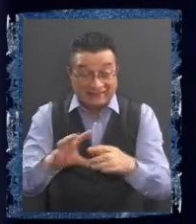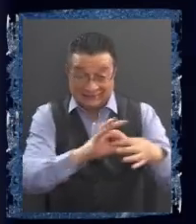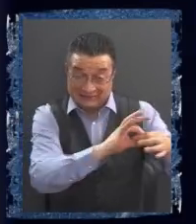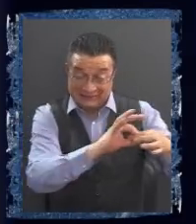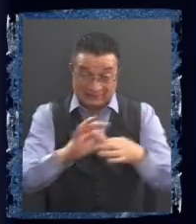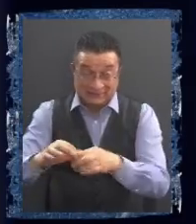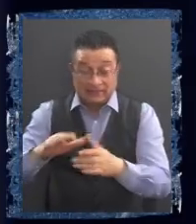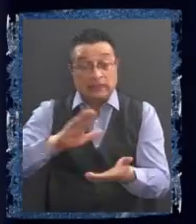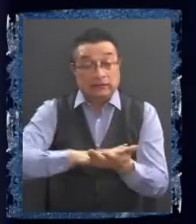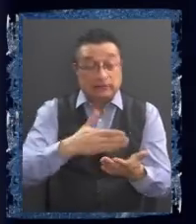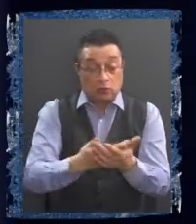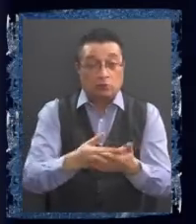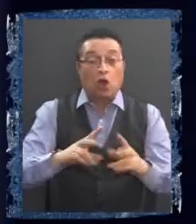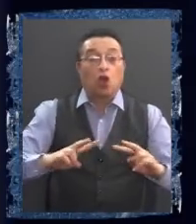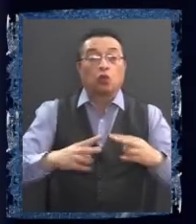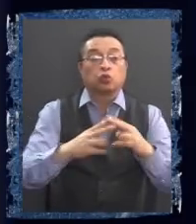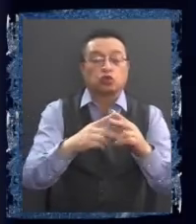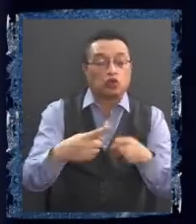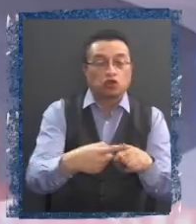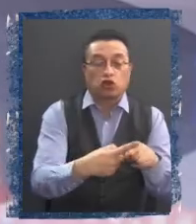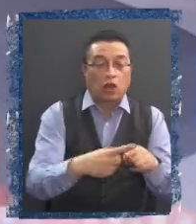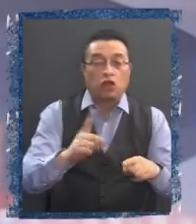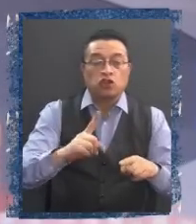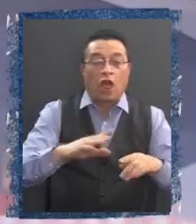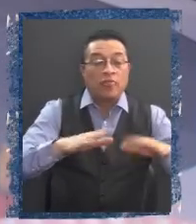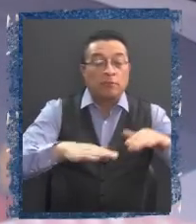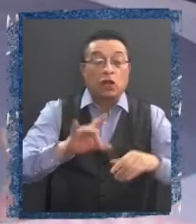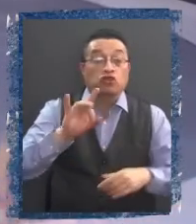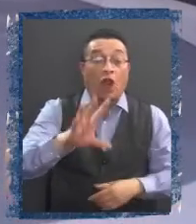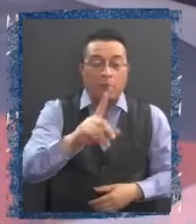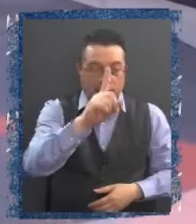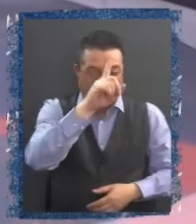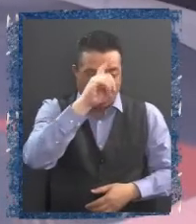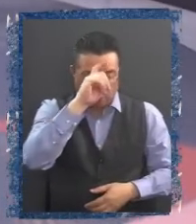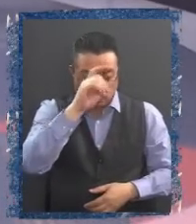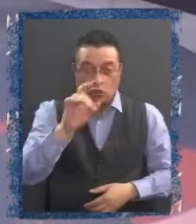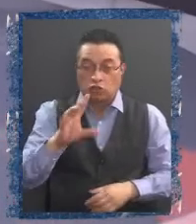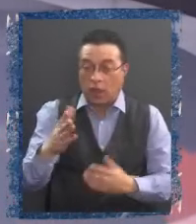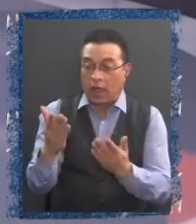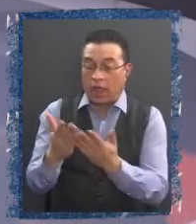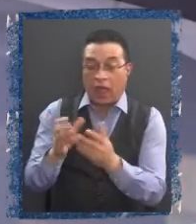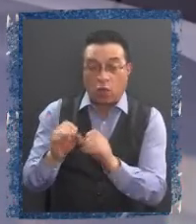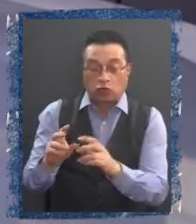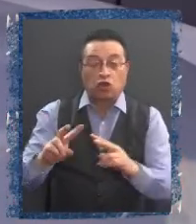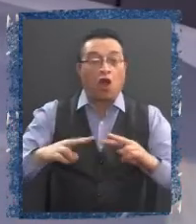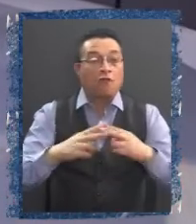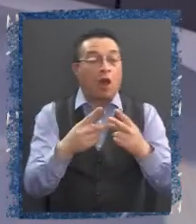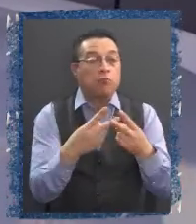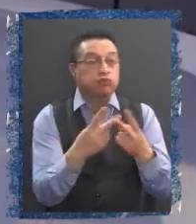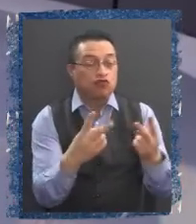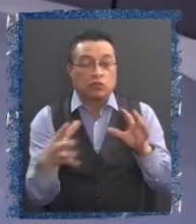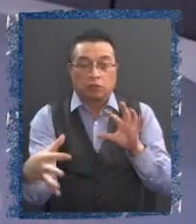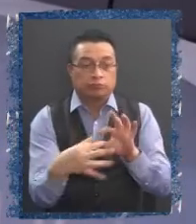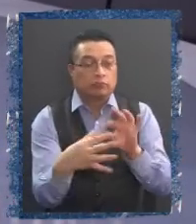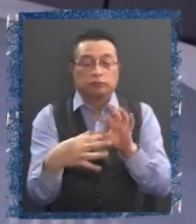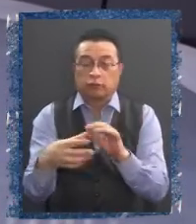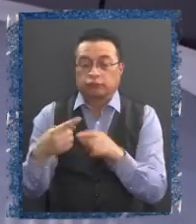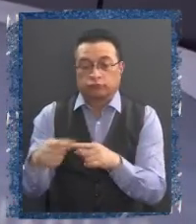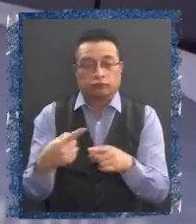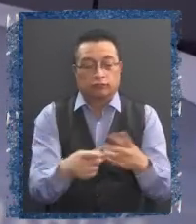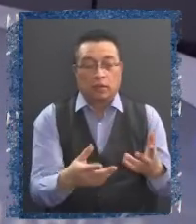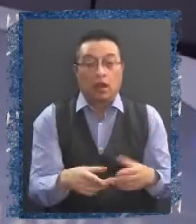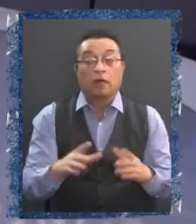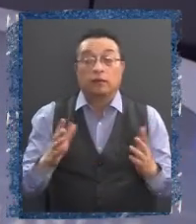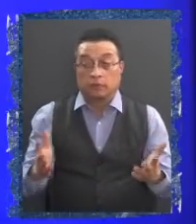es una construcción social, no depende solo de los hospitales, depende de educación, depende de obras públicas, depende de todas las cosas. Ya, pero por ejemplo, cuando